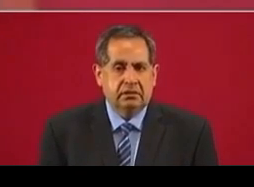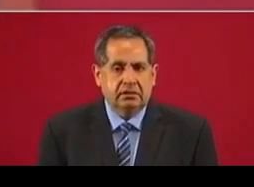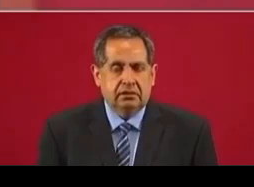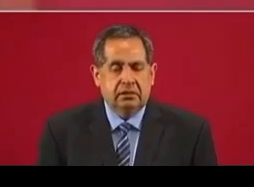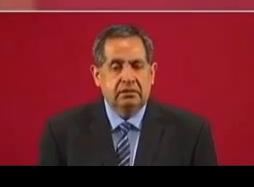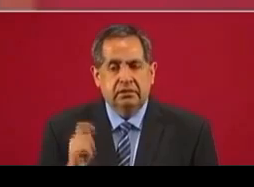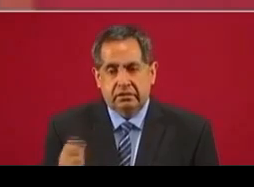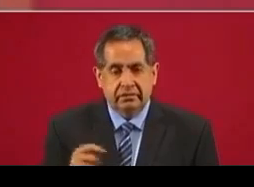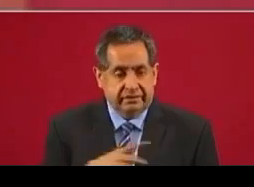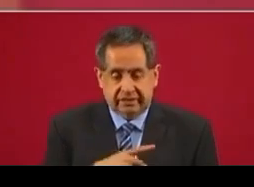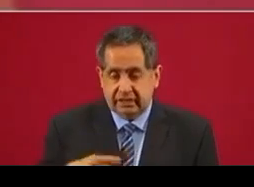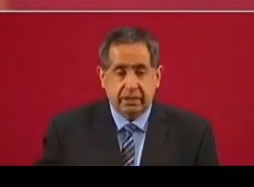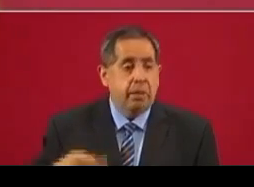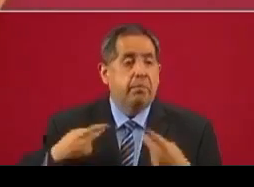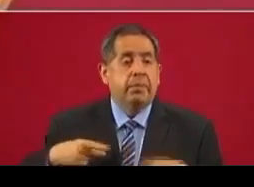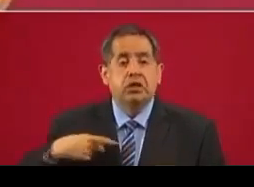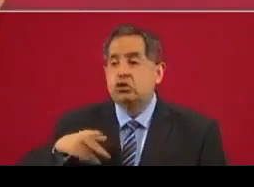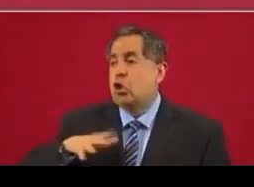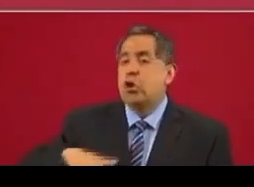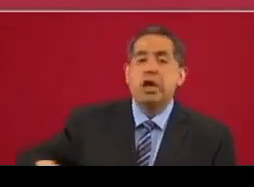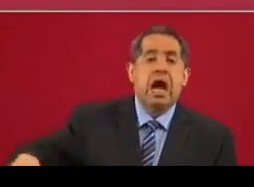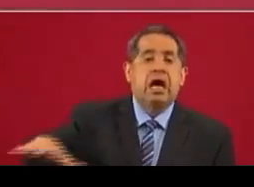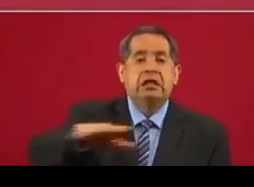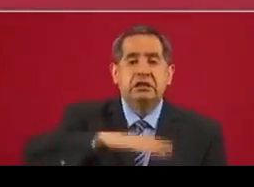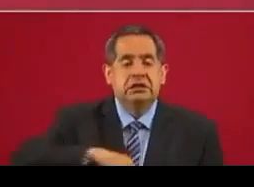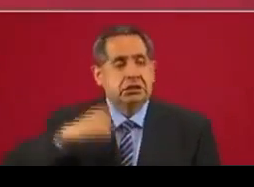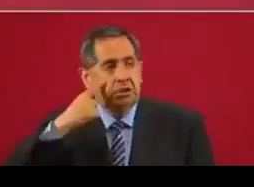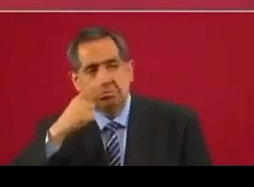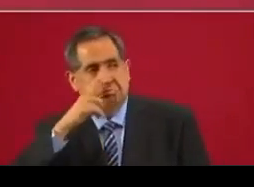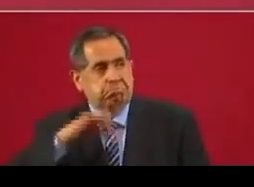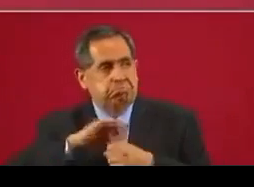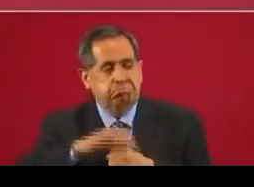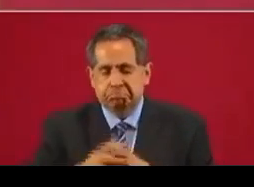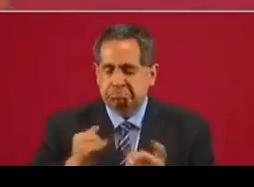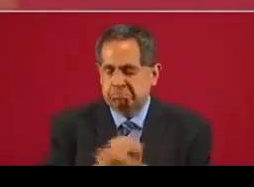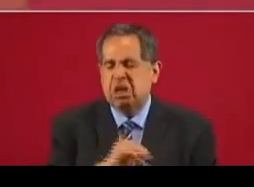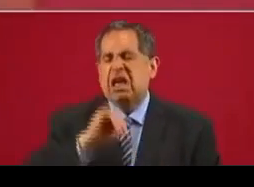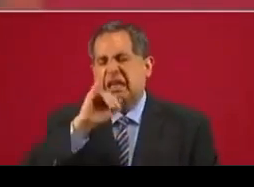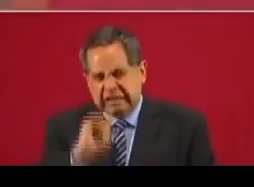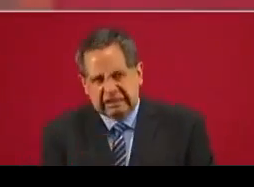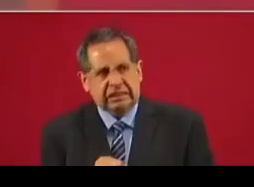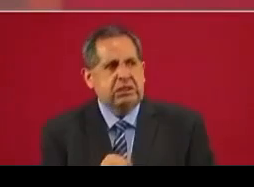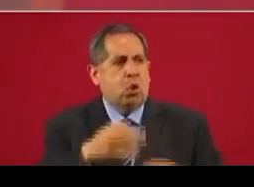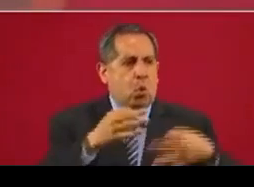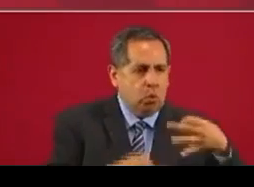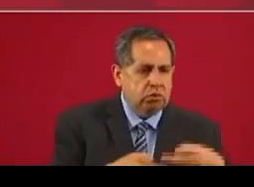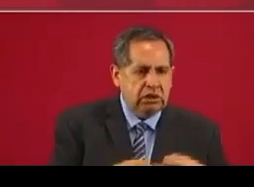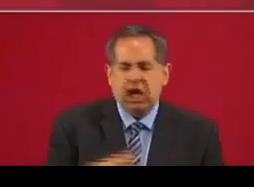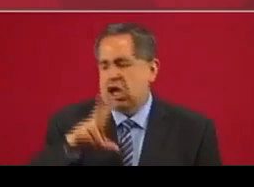de que tiene que ser la gente tiene que ser el pueblo el que decida sobre este asunto